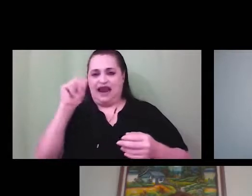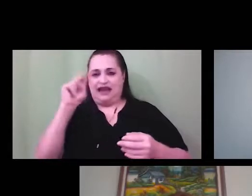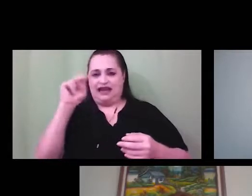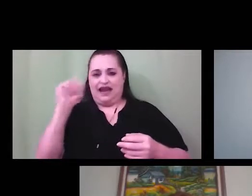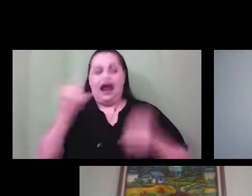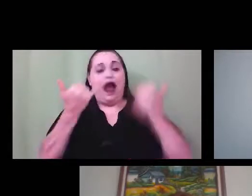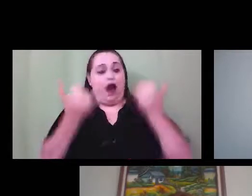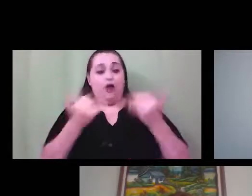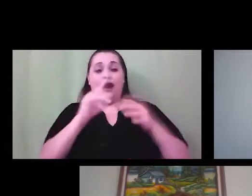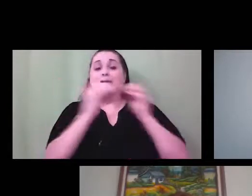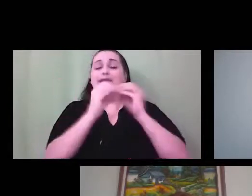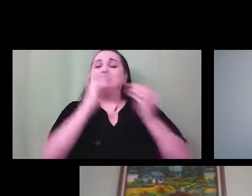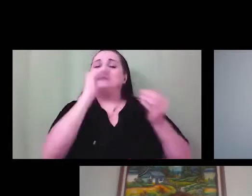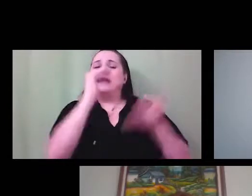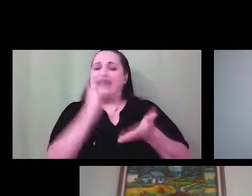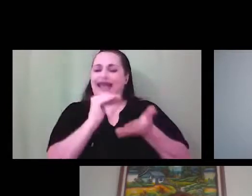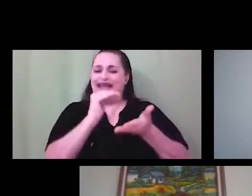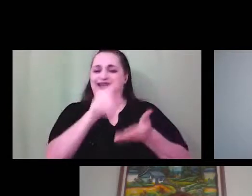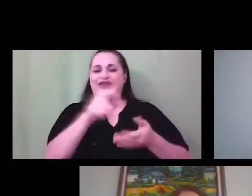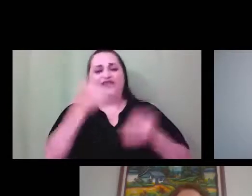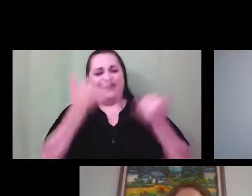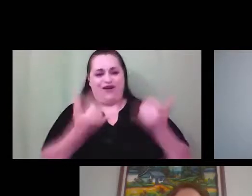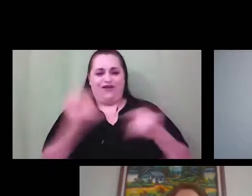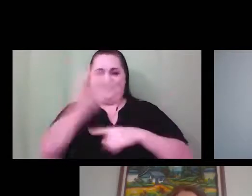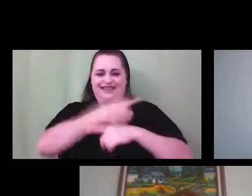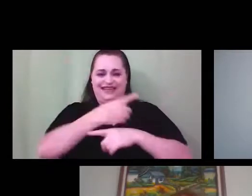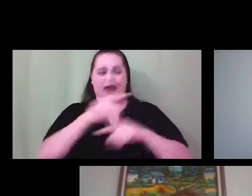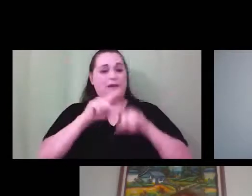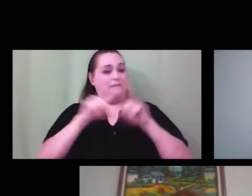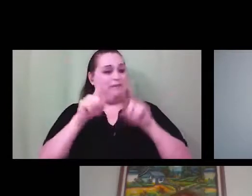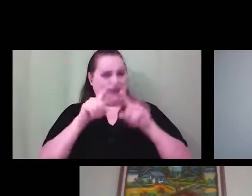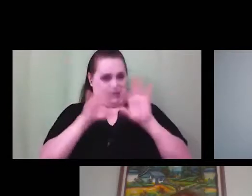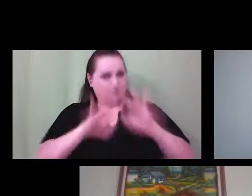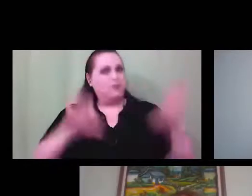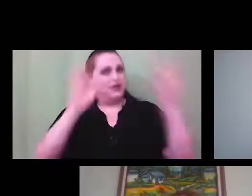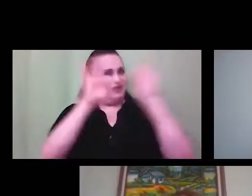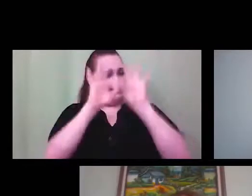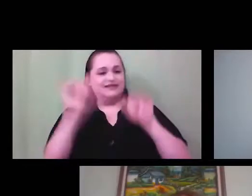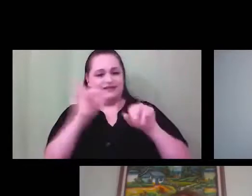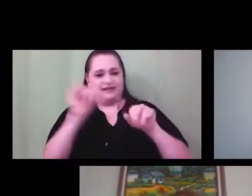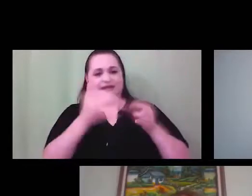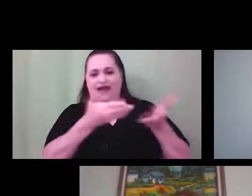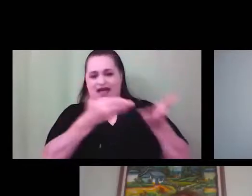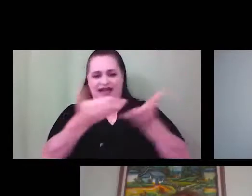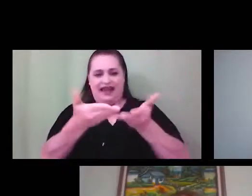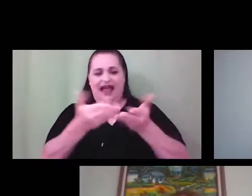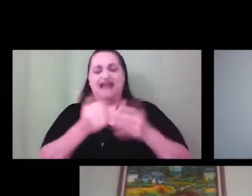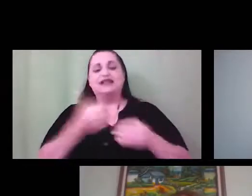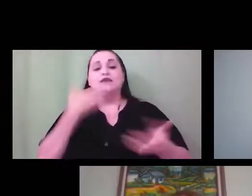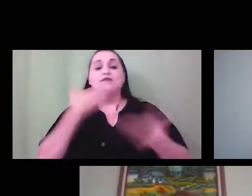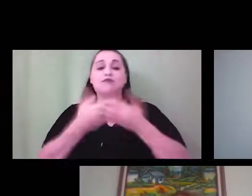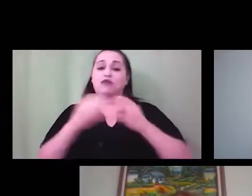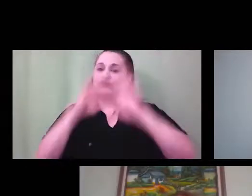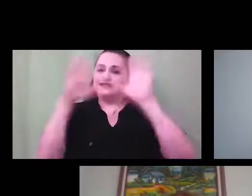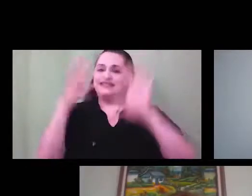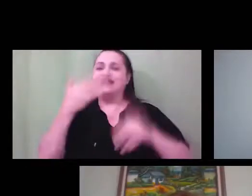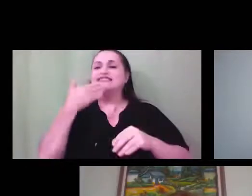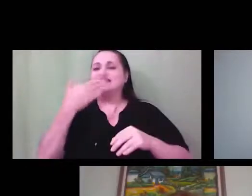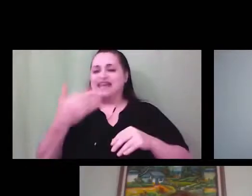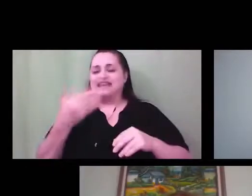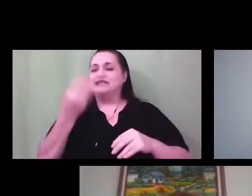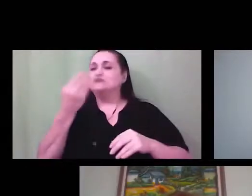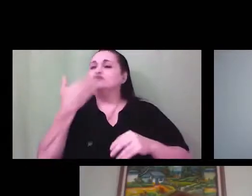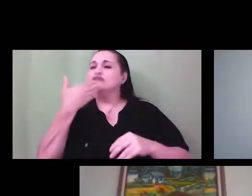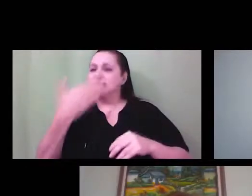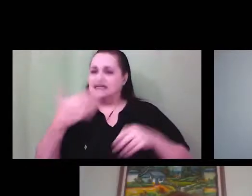el más pequeñito de hoy, pero no menos Sí, importante. Adelante, Dixiana. buenos días, gracias. Muchísimas gracias